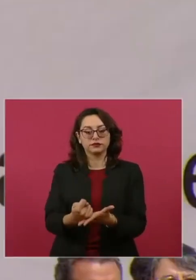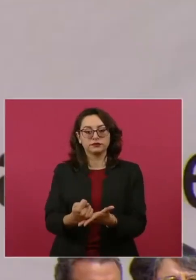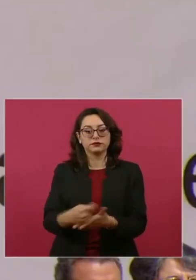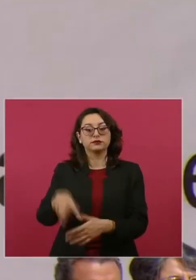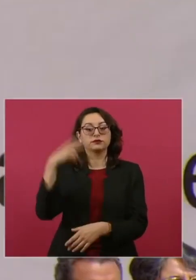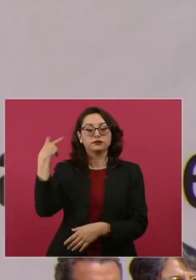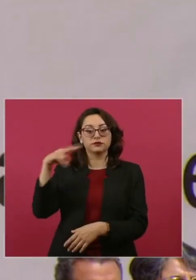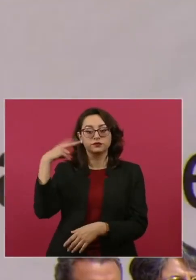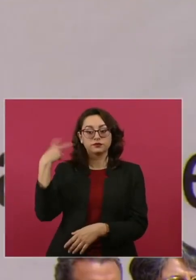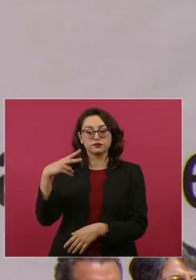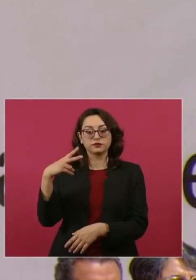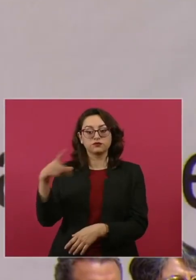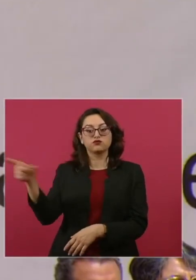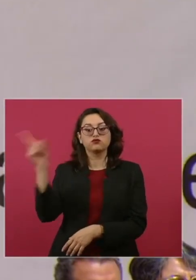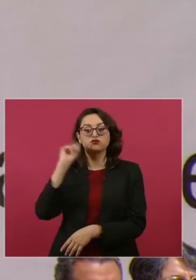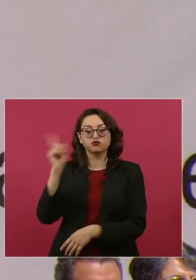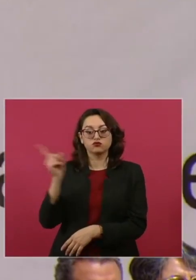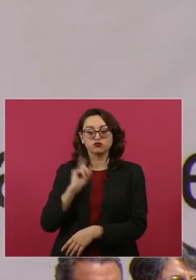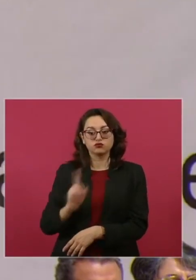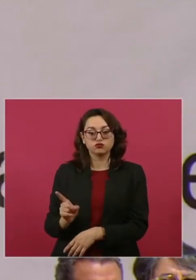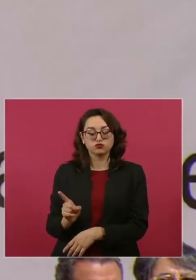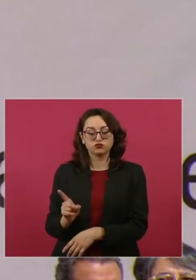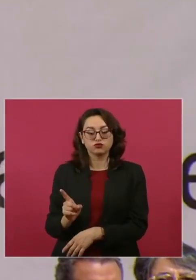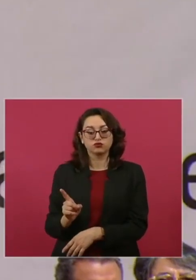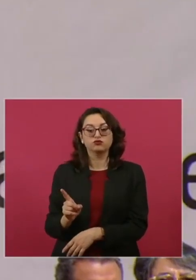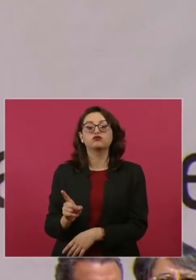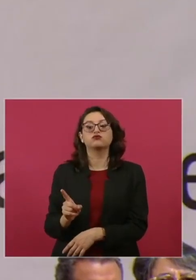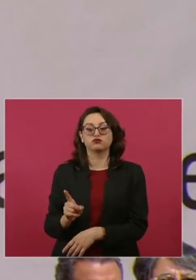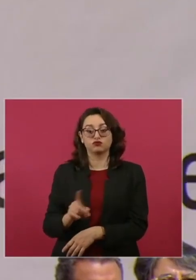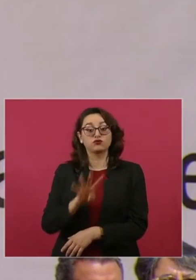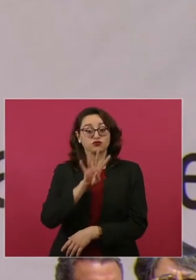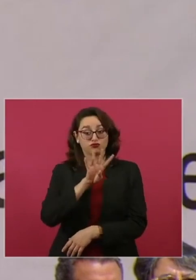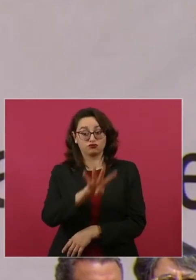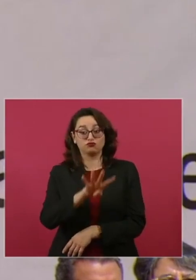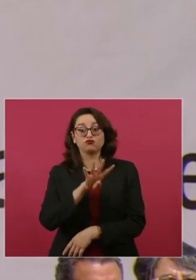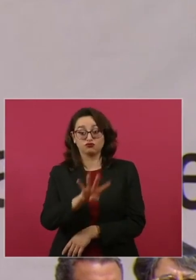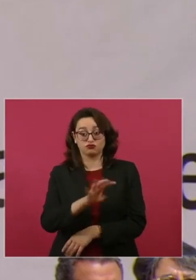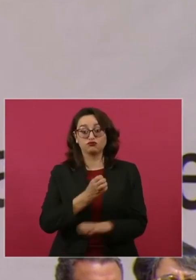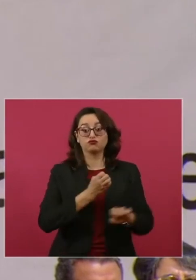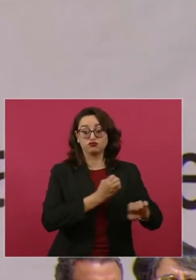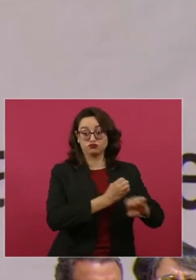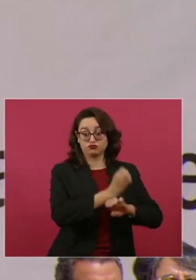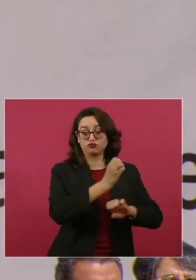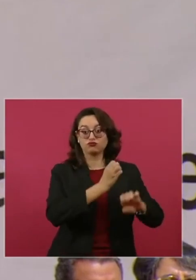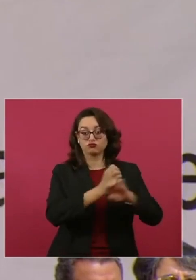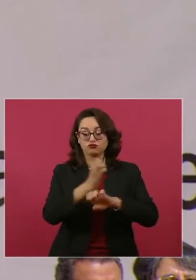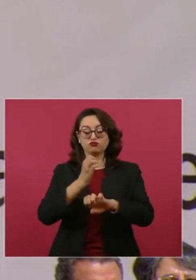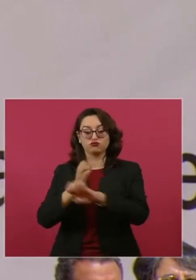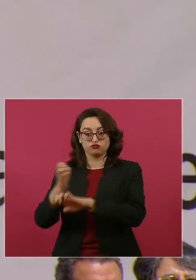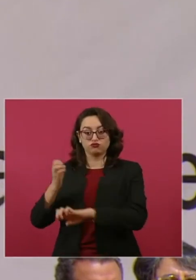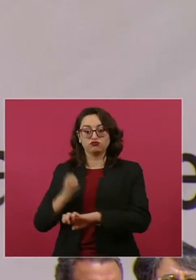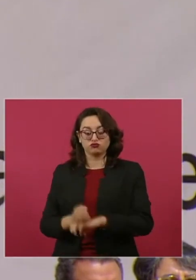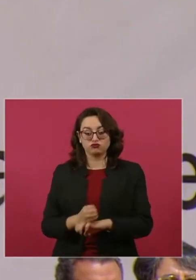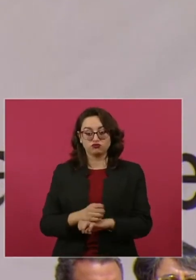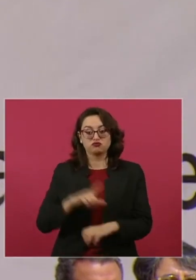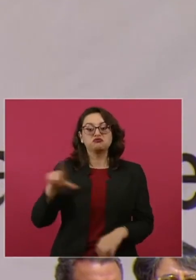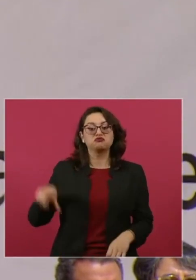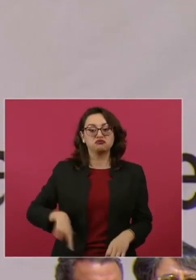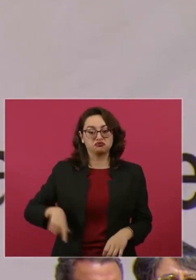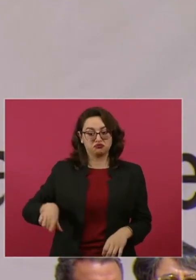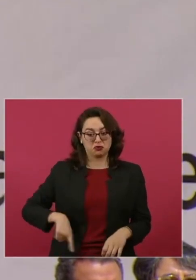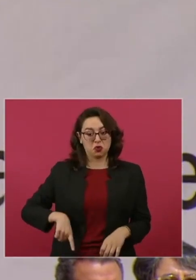Mexican Veracruz states with this Zacatecas, program to direct help for children with disabilities. En estos 19